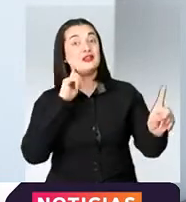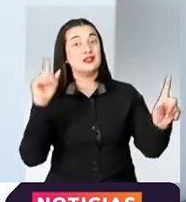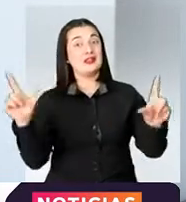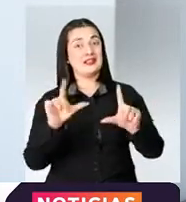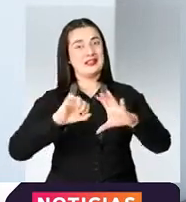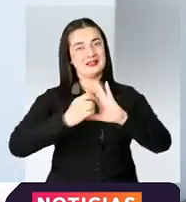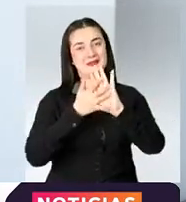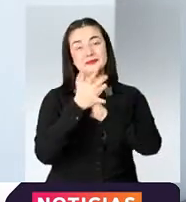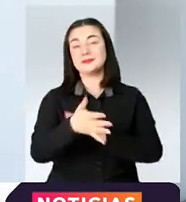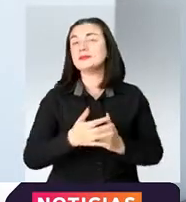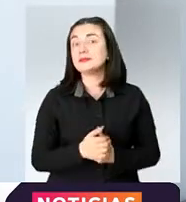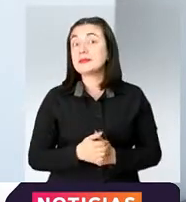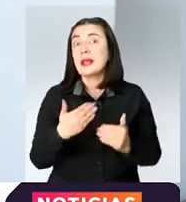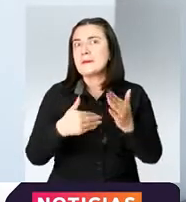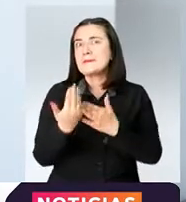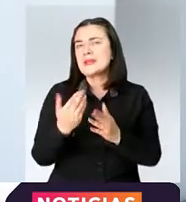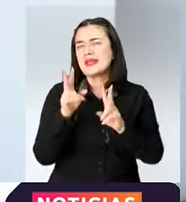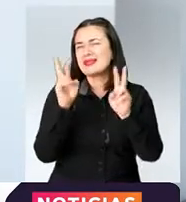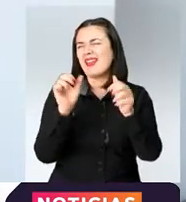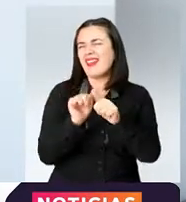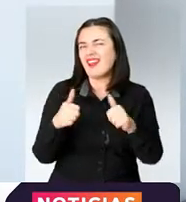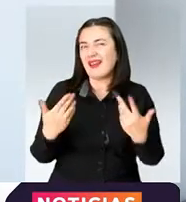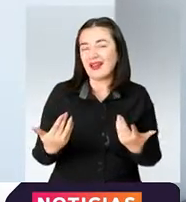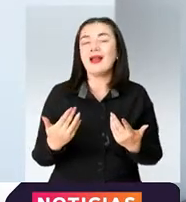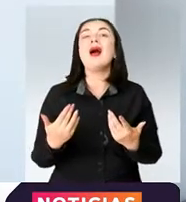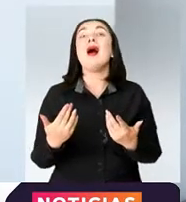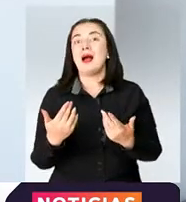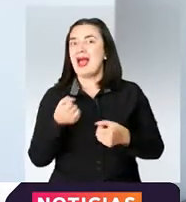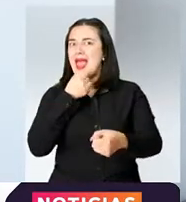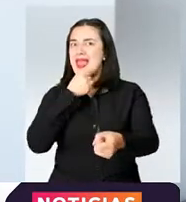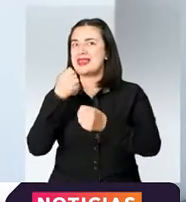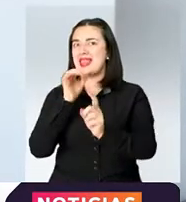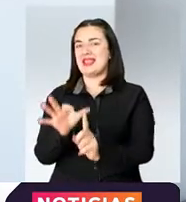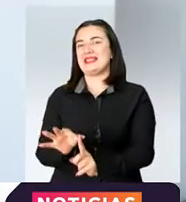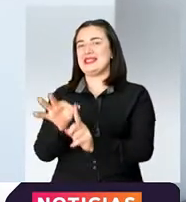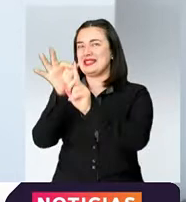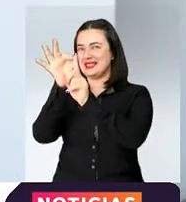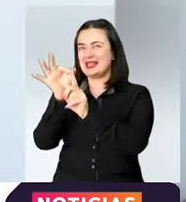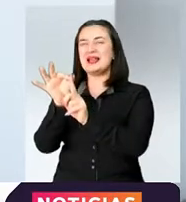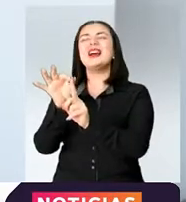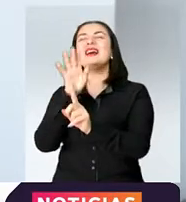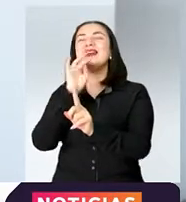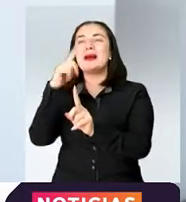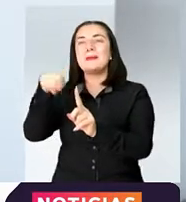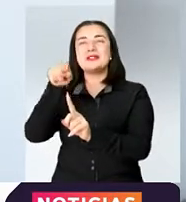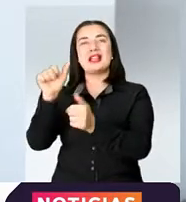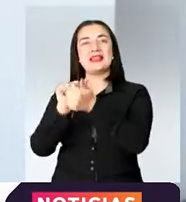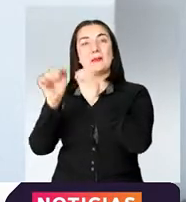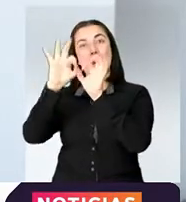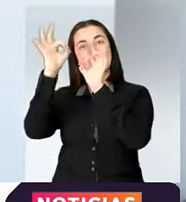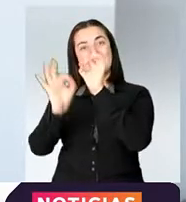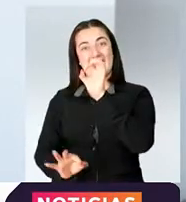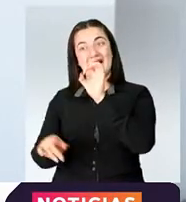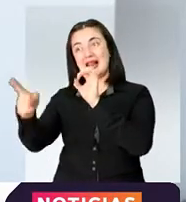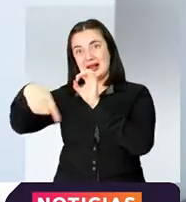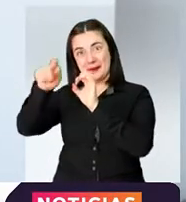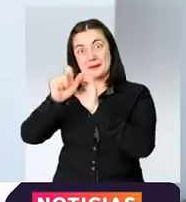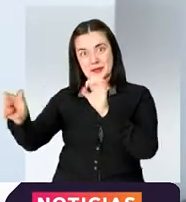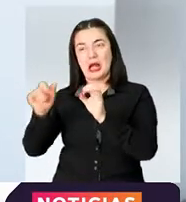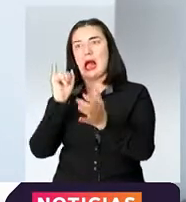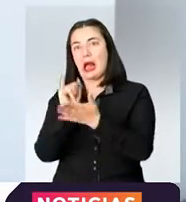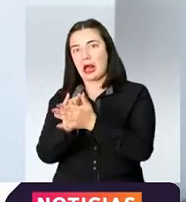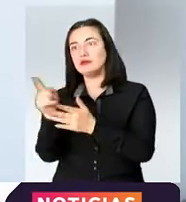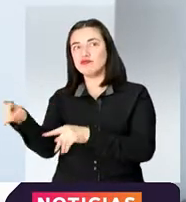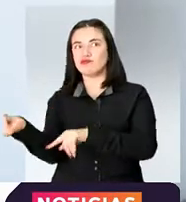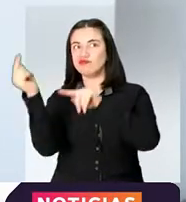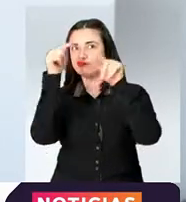Y arrancamos nuestra sección con una de las entrevistas especiales que les estamos haciendo a los deportistas paralímpicos que van a representar a